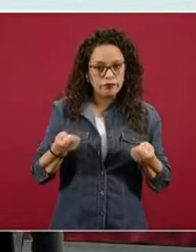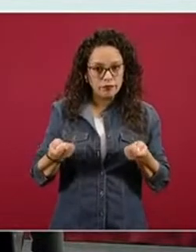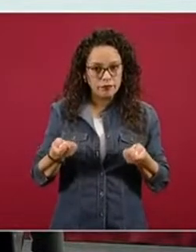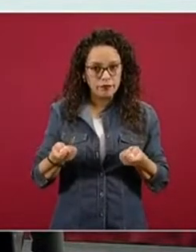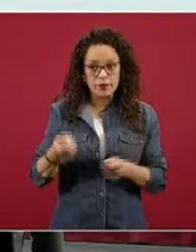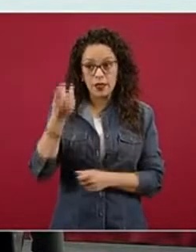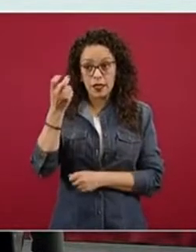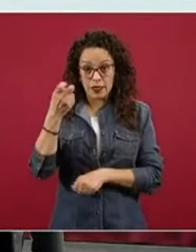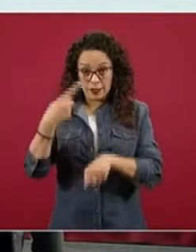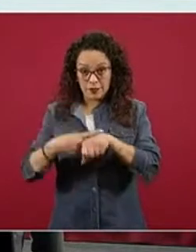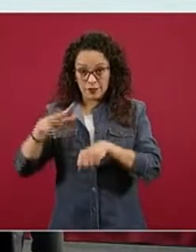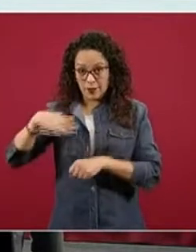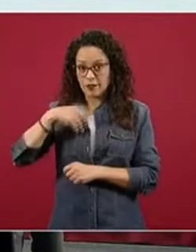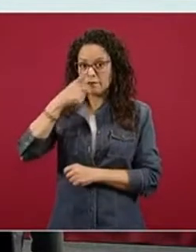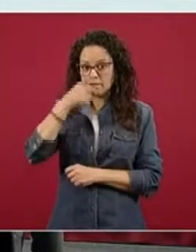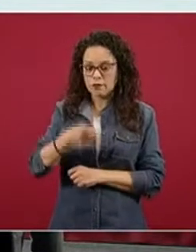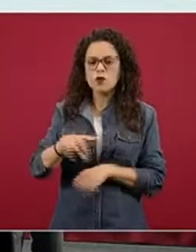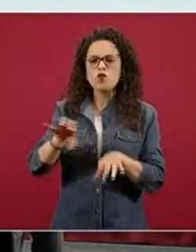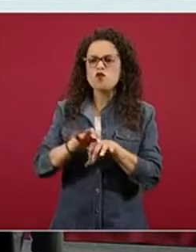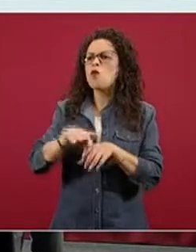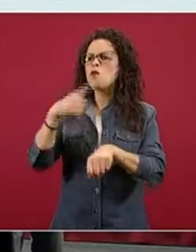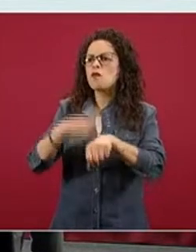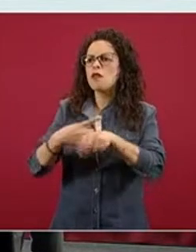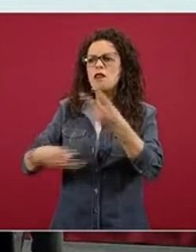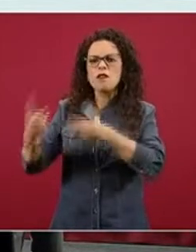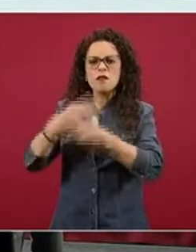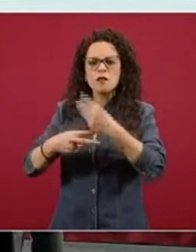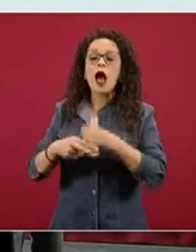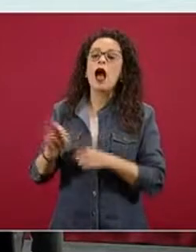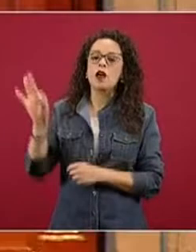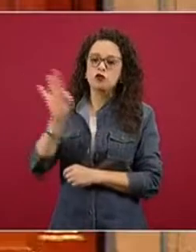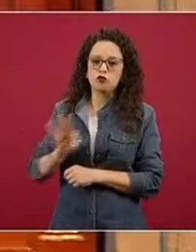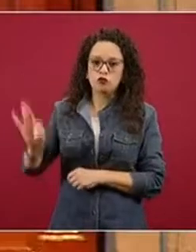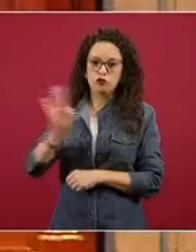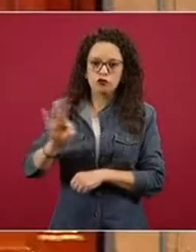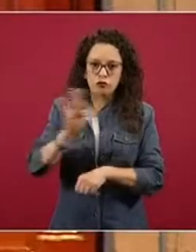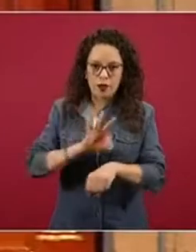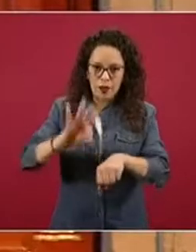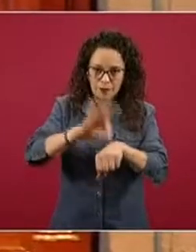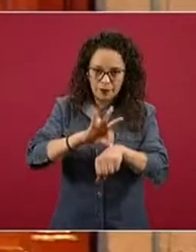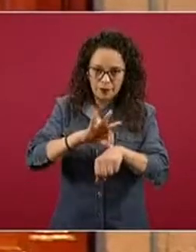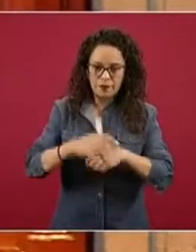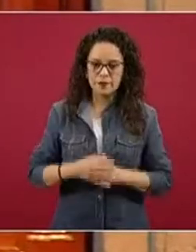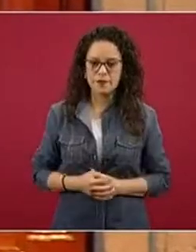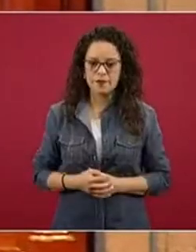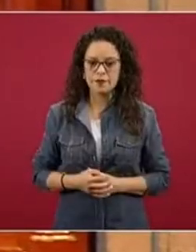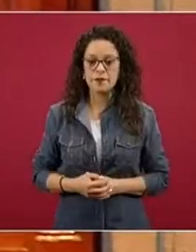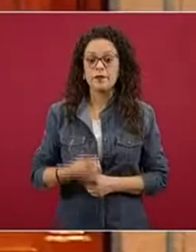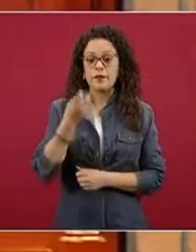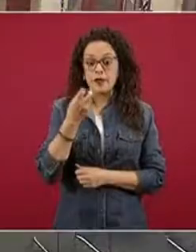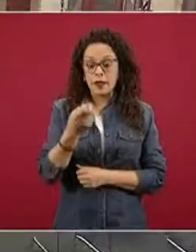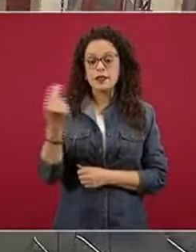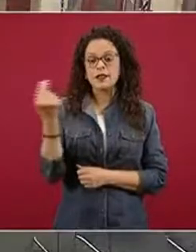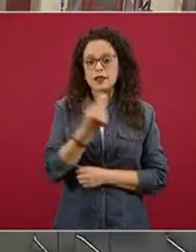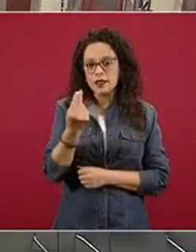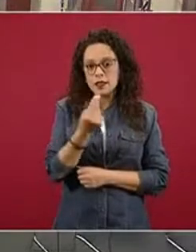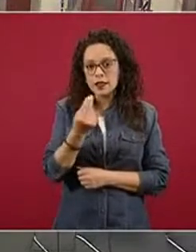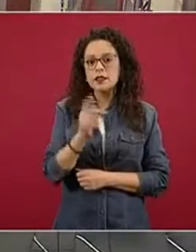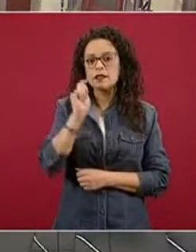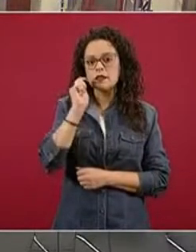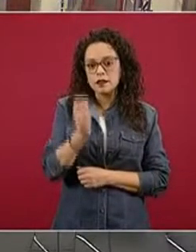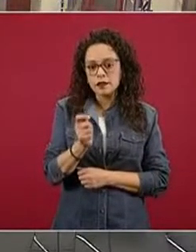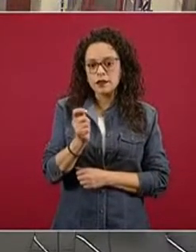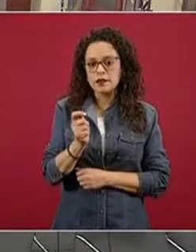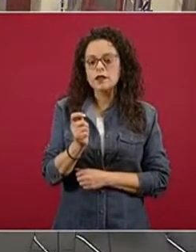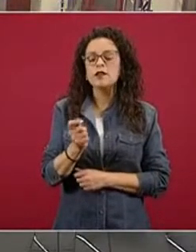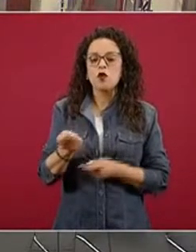que se transmite por un vector. Entonces es importante contar con las herramientas para el control vectorial. Ustedes saben,